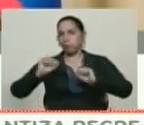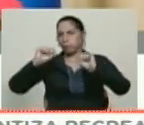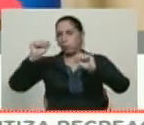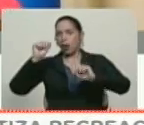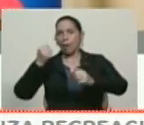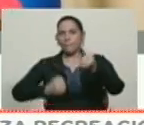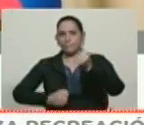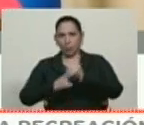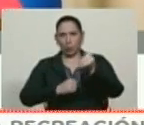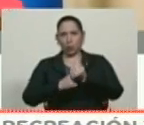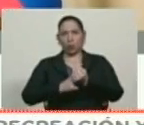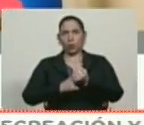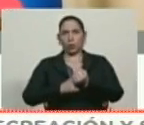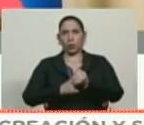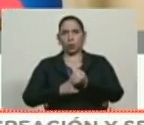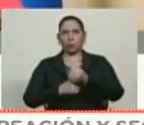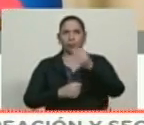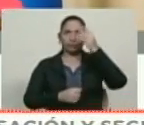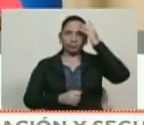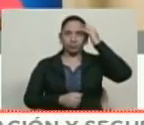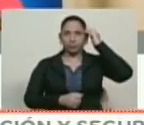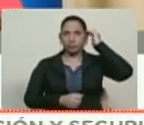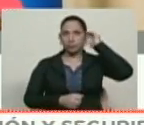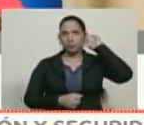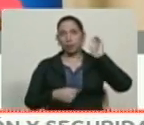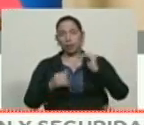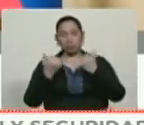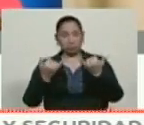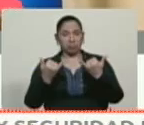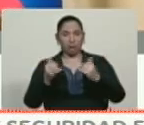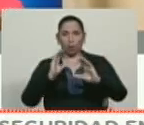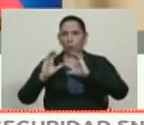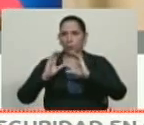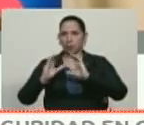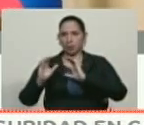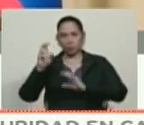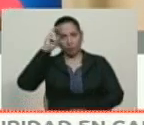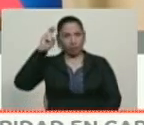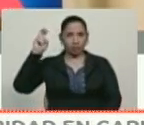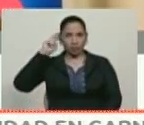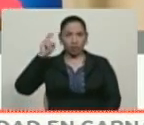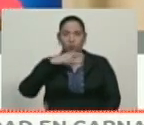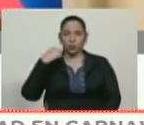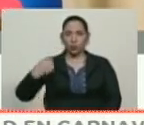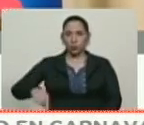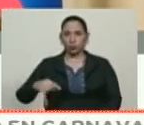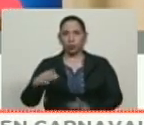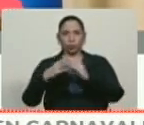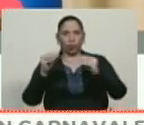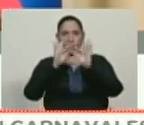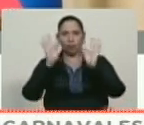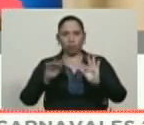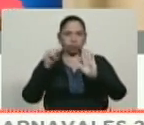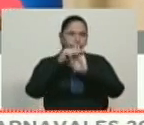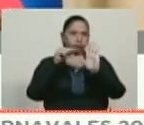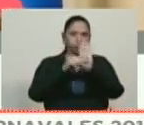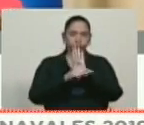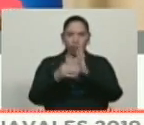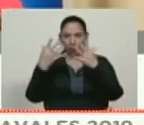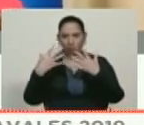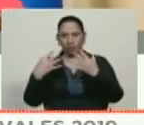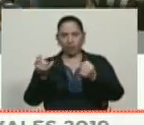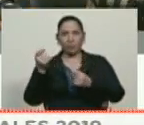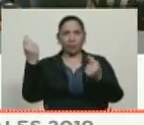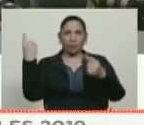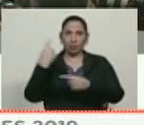ciertamente ratificar acá lo que ya conversamos en privado con el canciller Lavrov, que son los mecanismos de entendimiento que